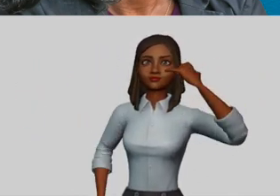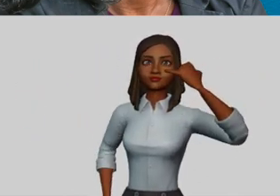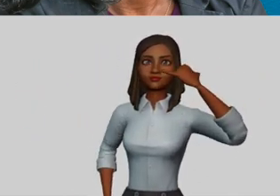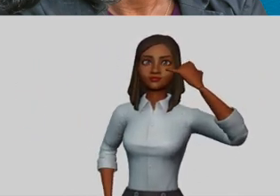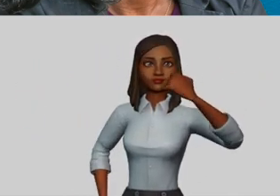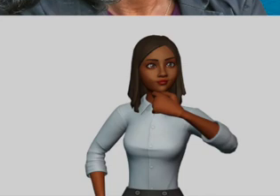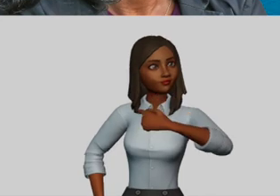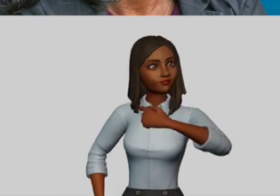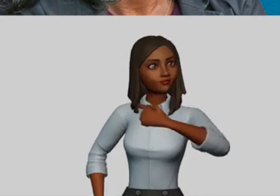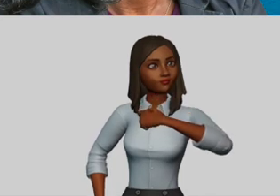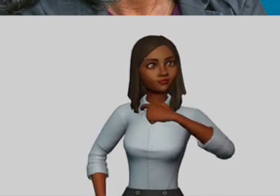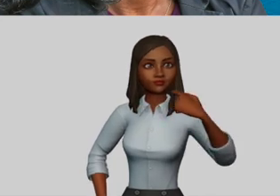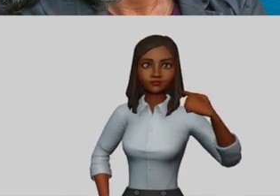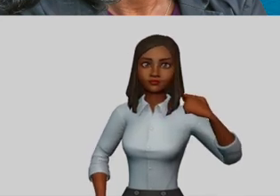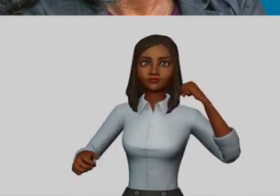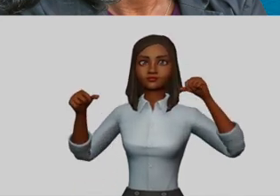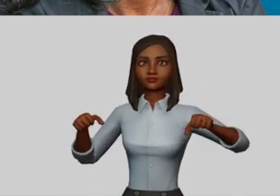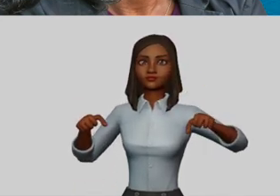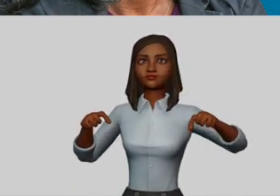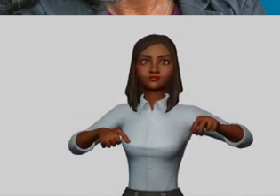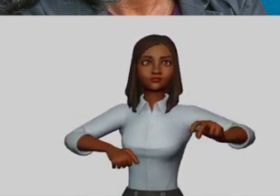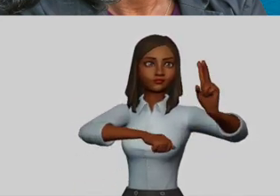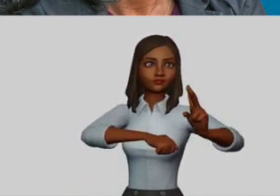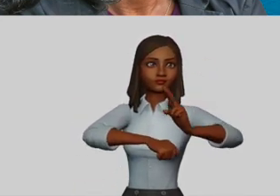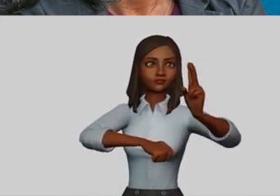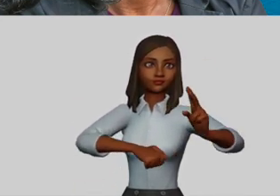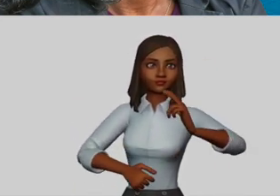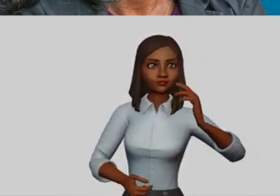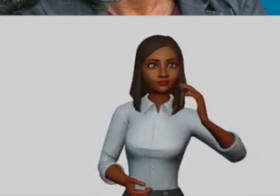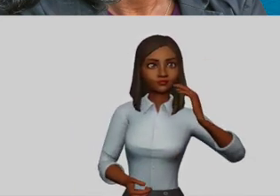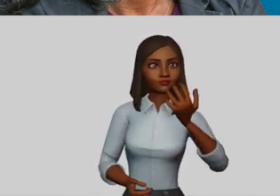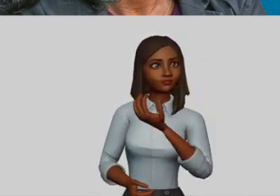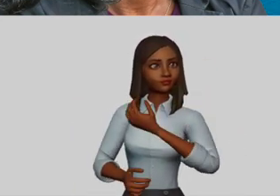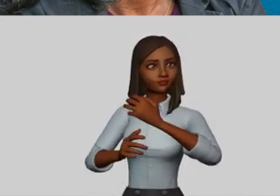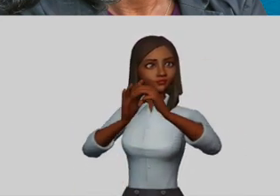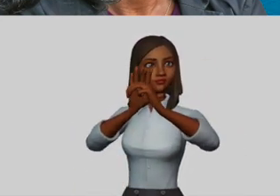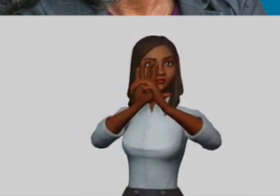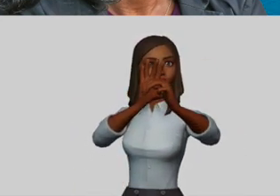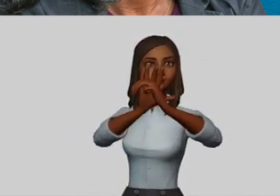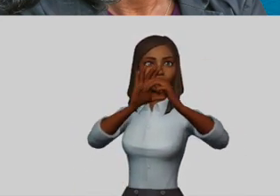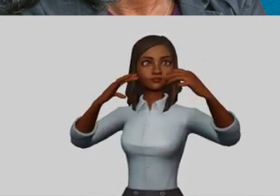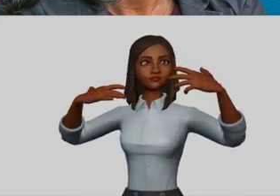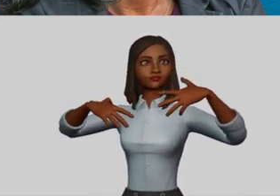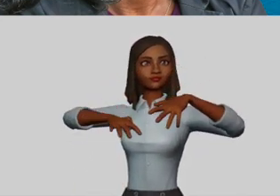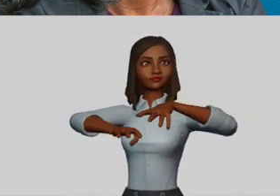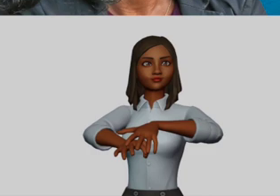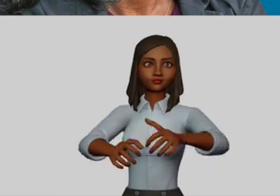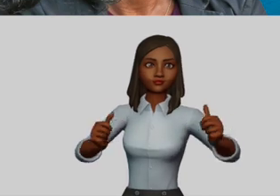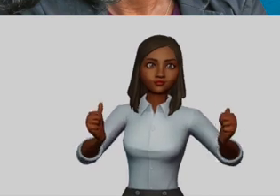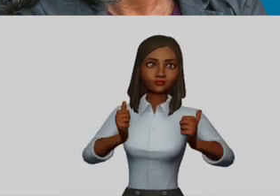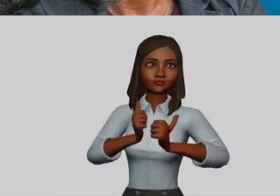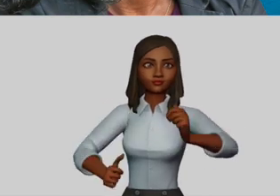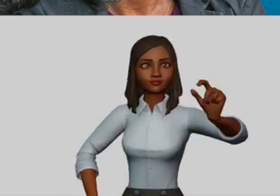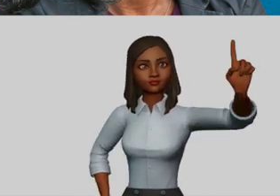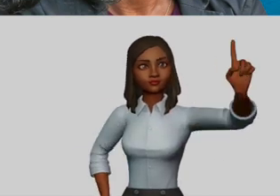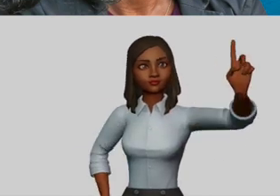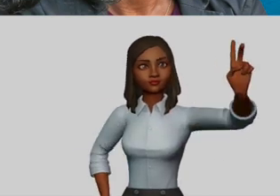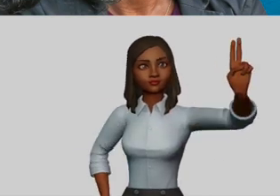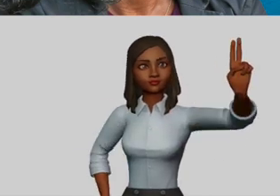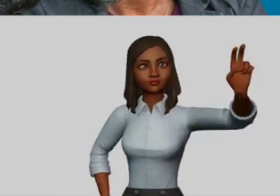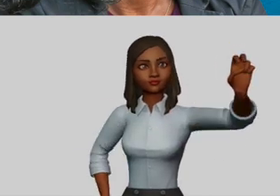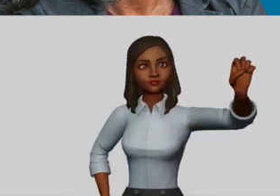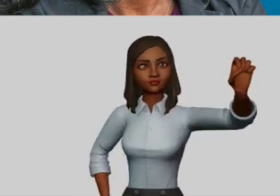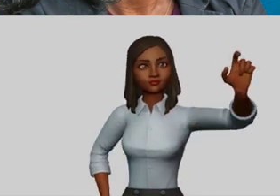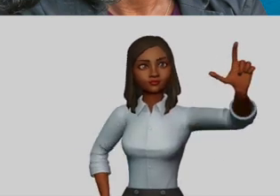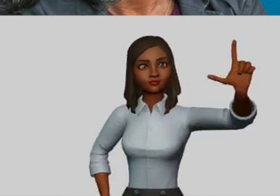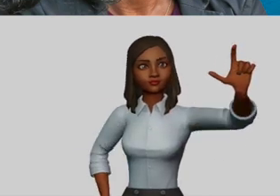a mi papá, aunque él sabe que quiero ayudar a gente, él de cierta manera, hasta que no, él me dice a mí, hasta que yo no lo vea, no lo cree. Uh-huh.